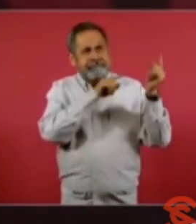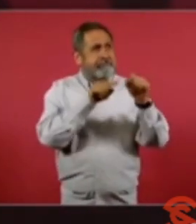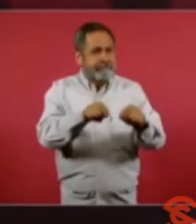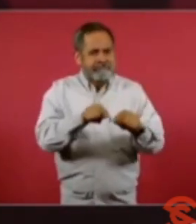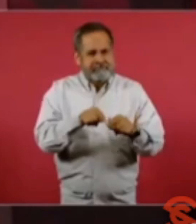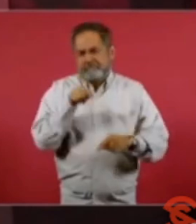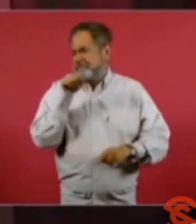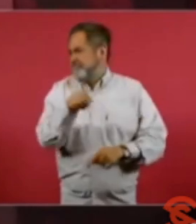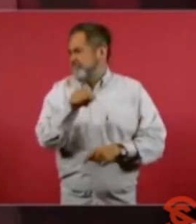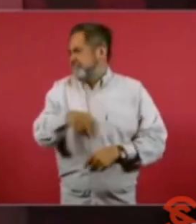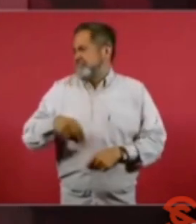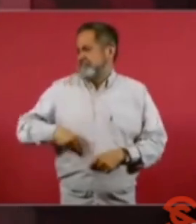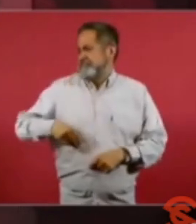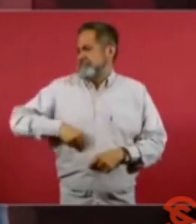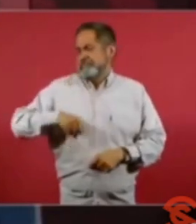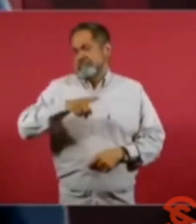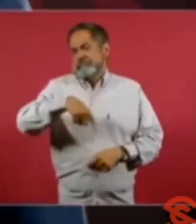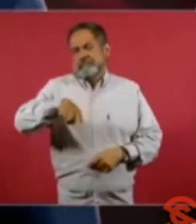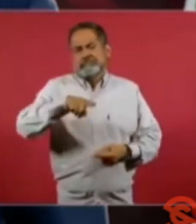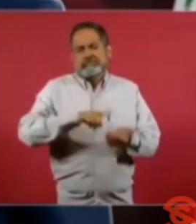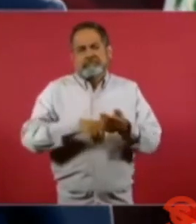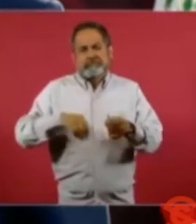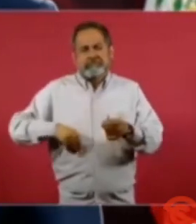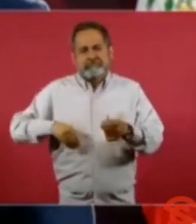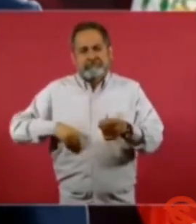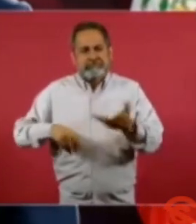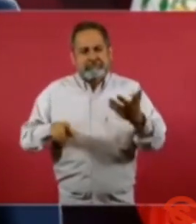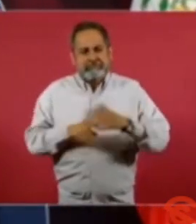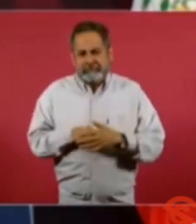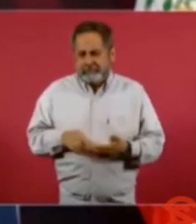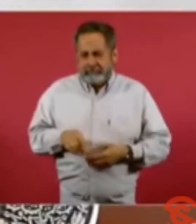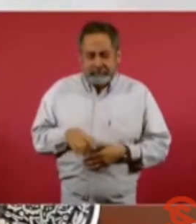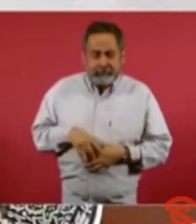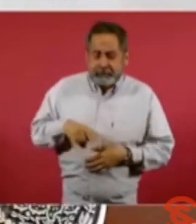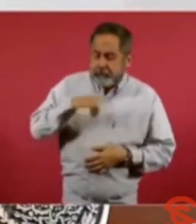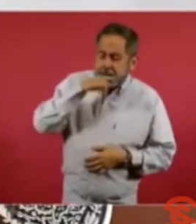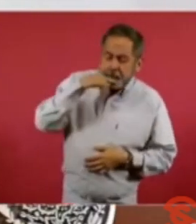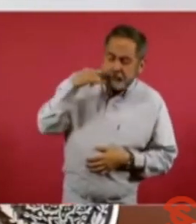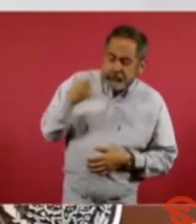culpa de que ya la salsa no pica